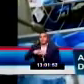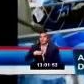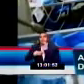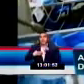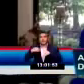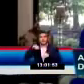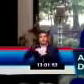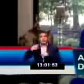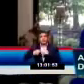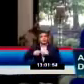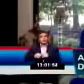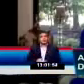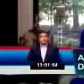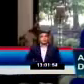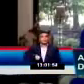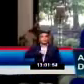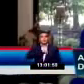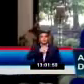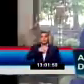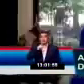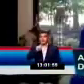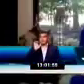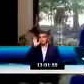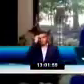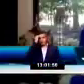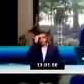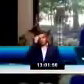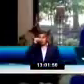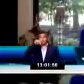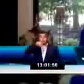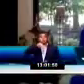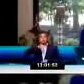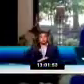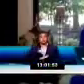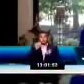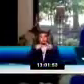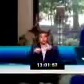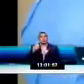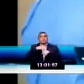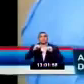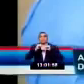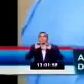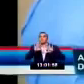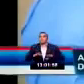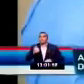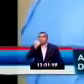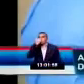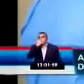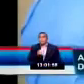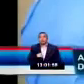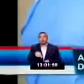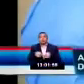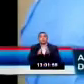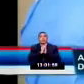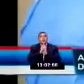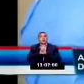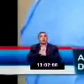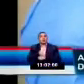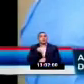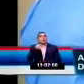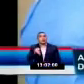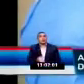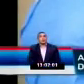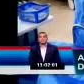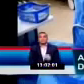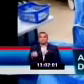COVID-19 en la capital. Estamos totalmente preocupados que la ciudad pueda regresar a un nuevo confinamiento. Esto ante el pedido que hizo la Defensoría del Pueblo